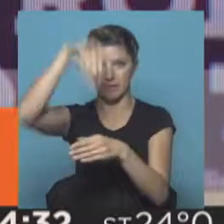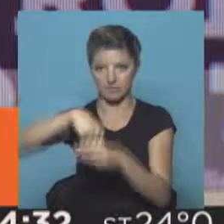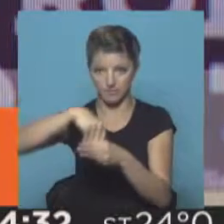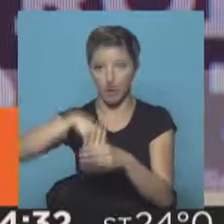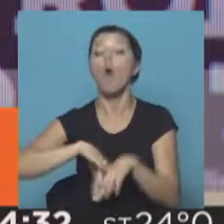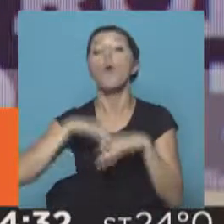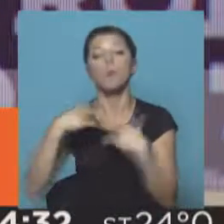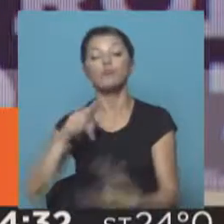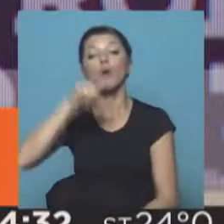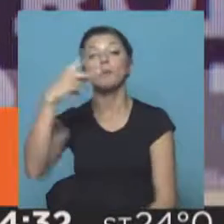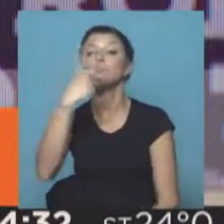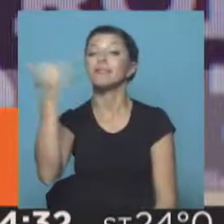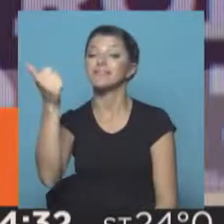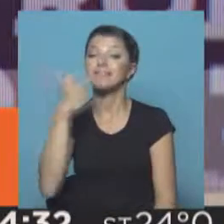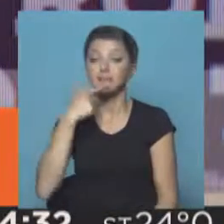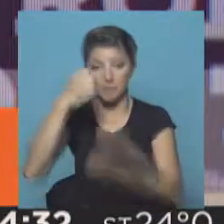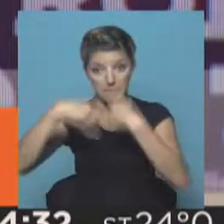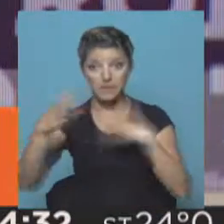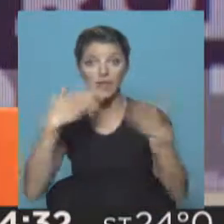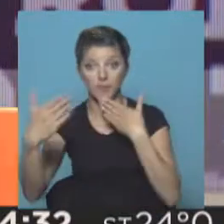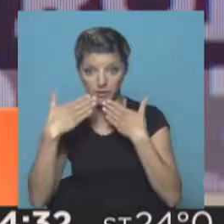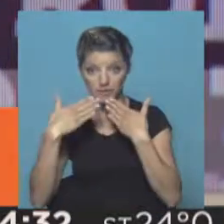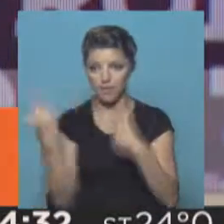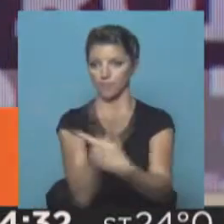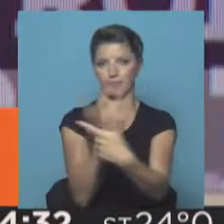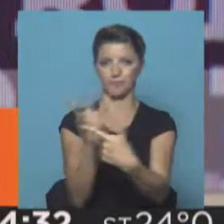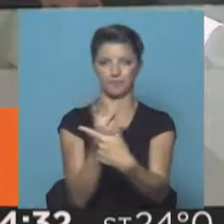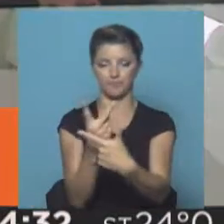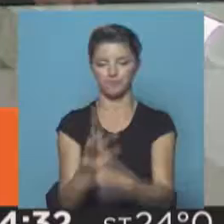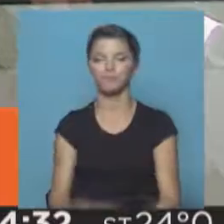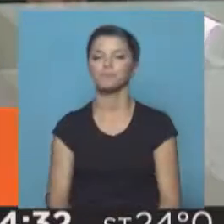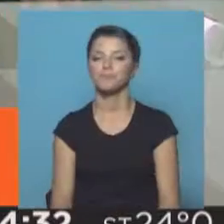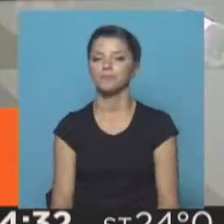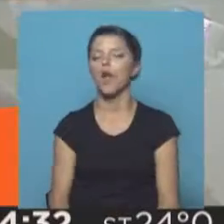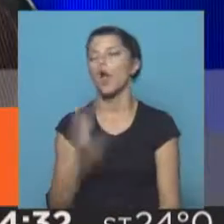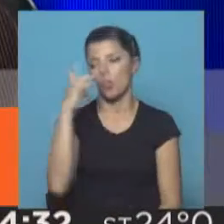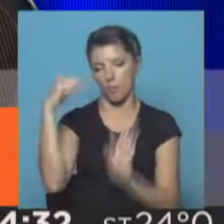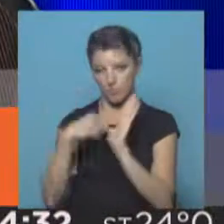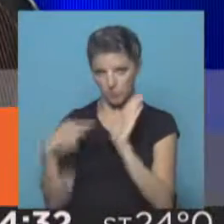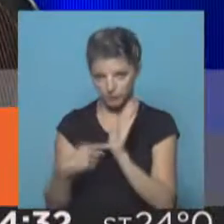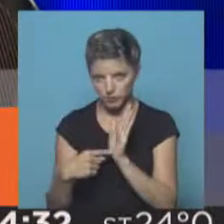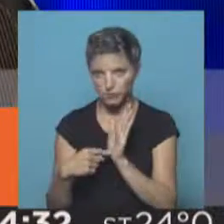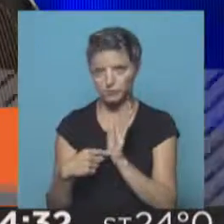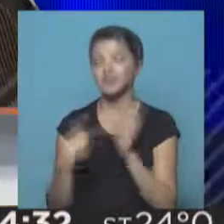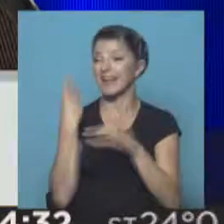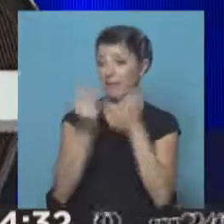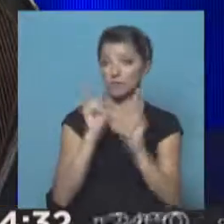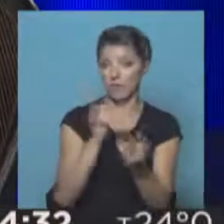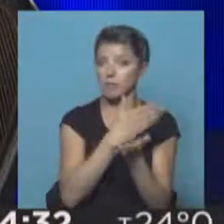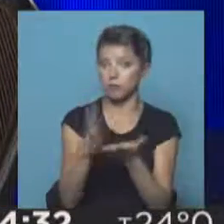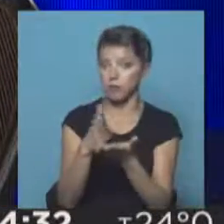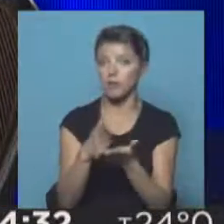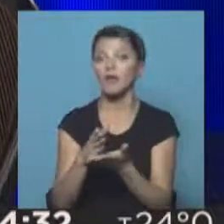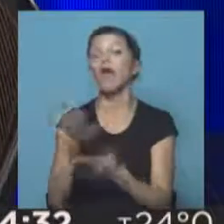septiembre arrancan los debates con Hillary y Donald Trump. Dos cosas. Una, bueno, el candidato del Partido Libertario también quedó fuera, Jill Stein,